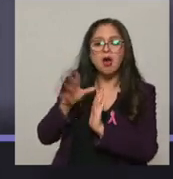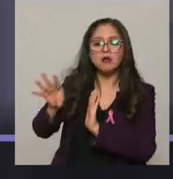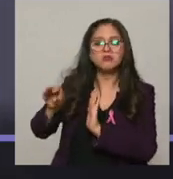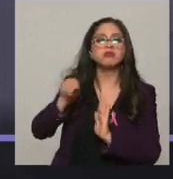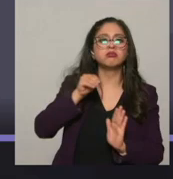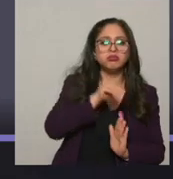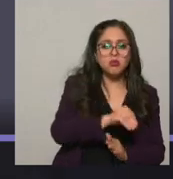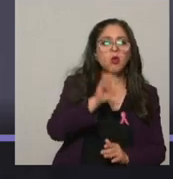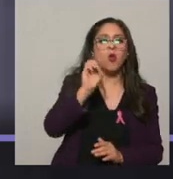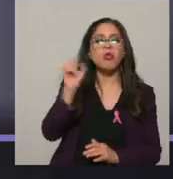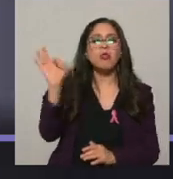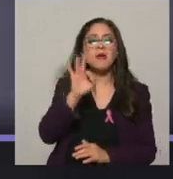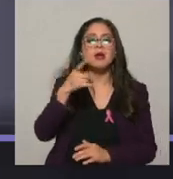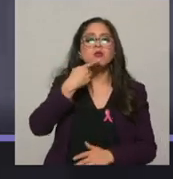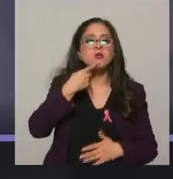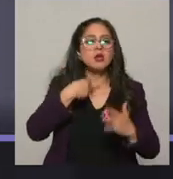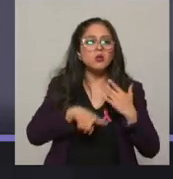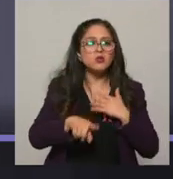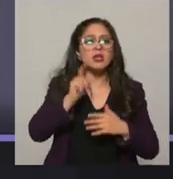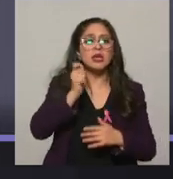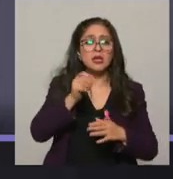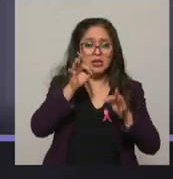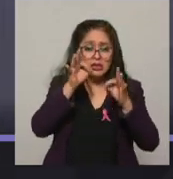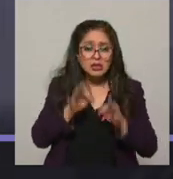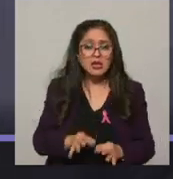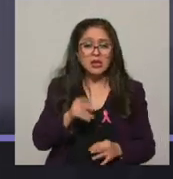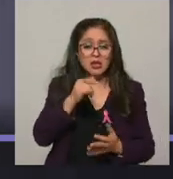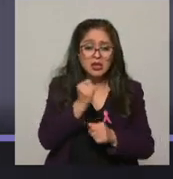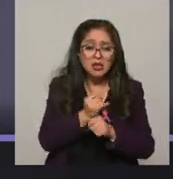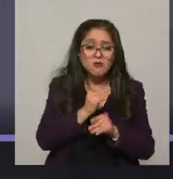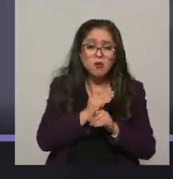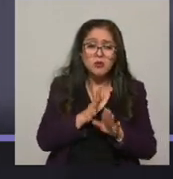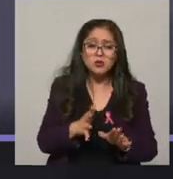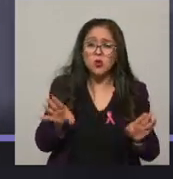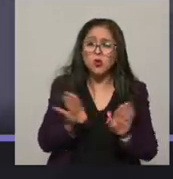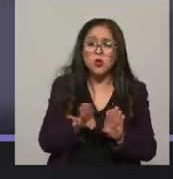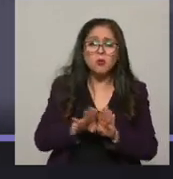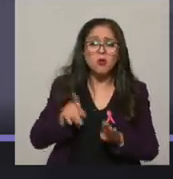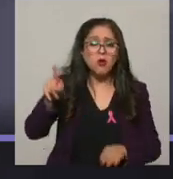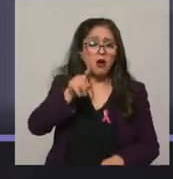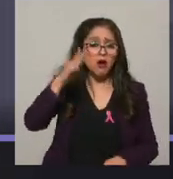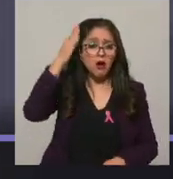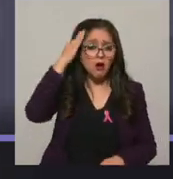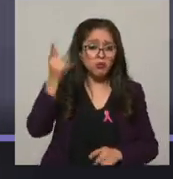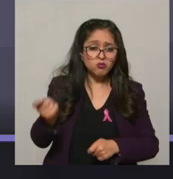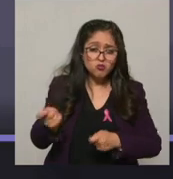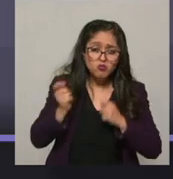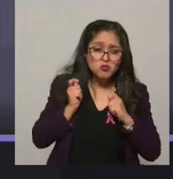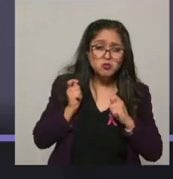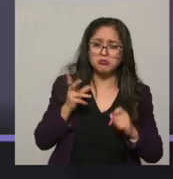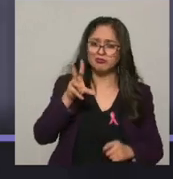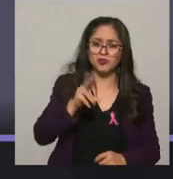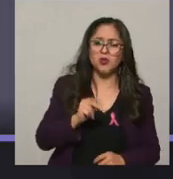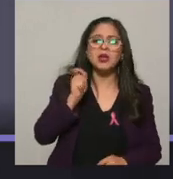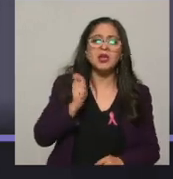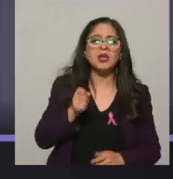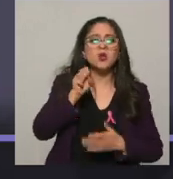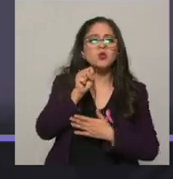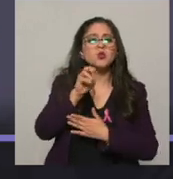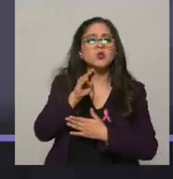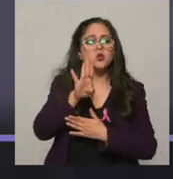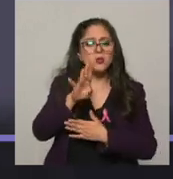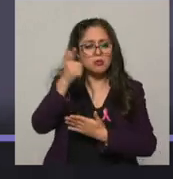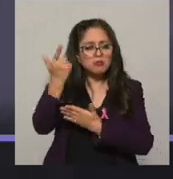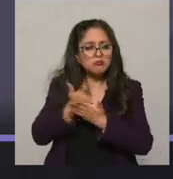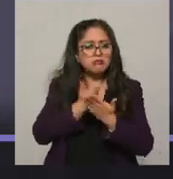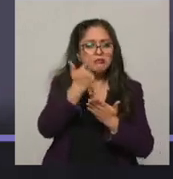de un compañero de un médico. No es un dato duro que la autoridad nos comparta, es decir, es un subregistro, porque hay